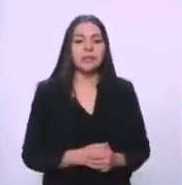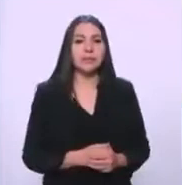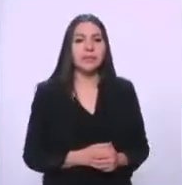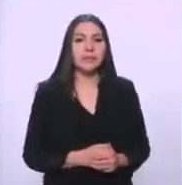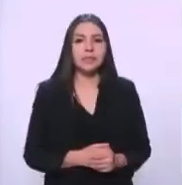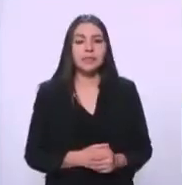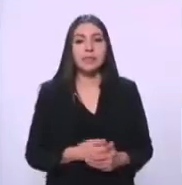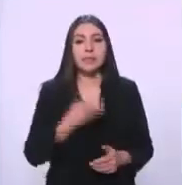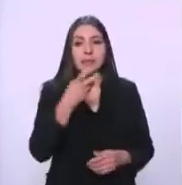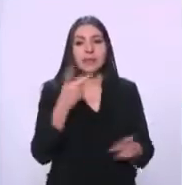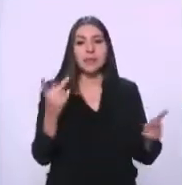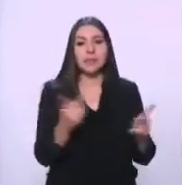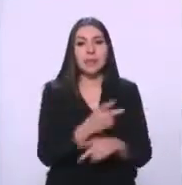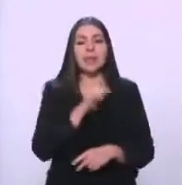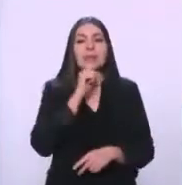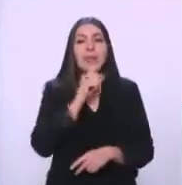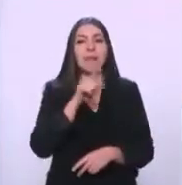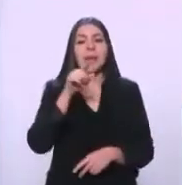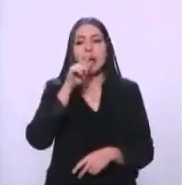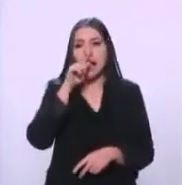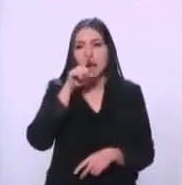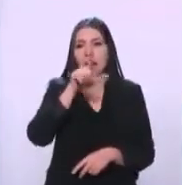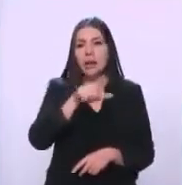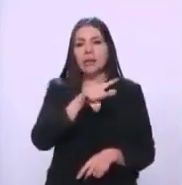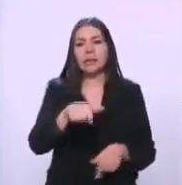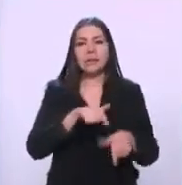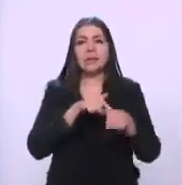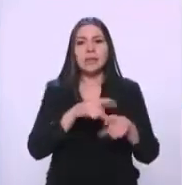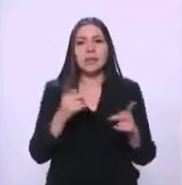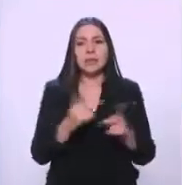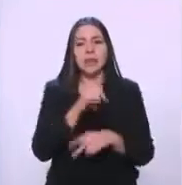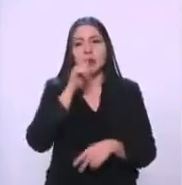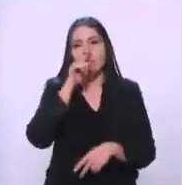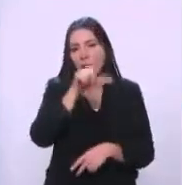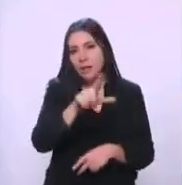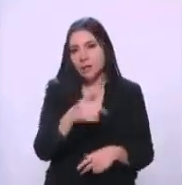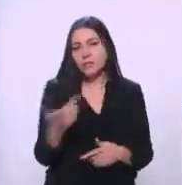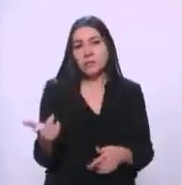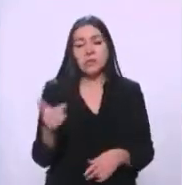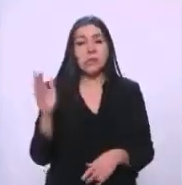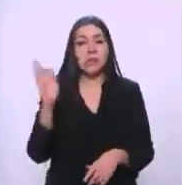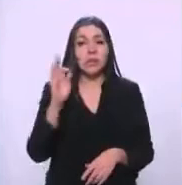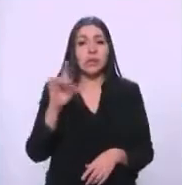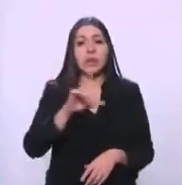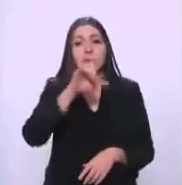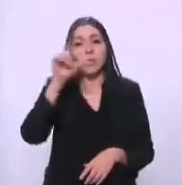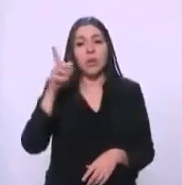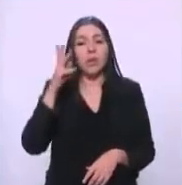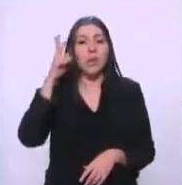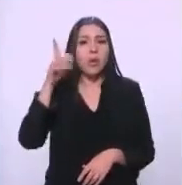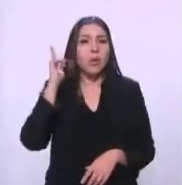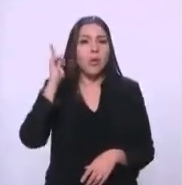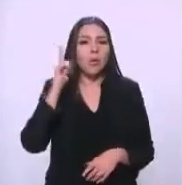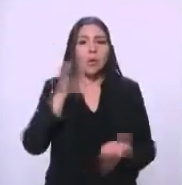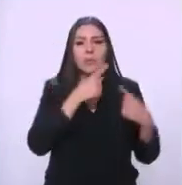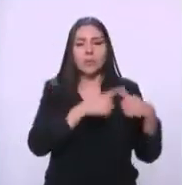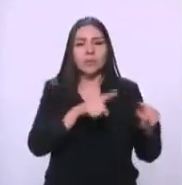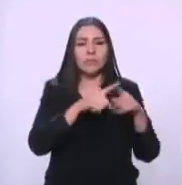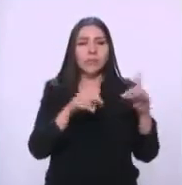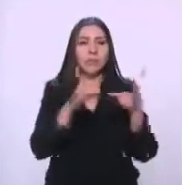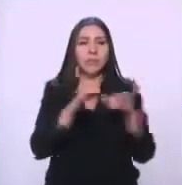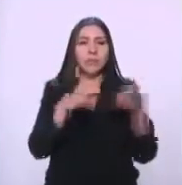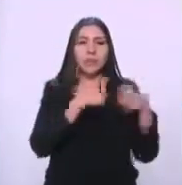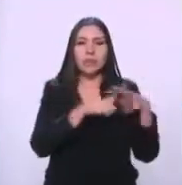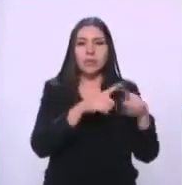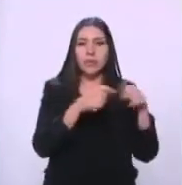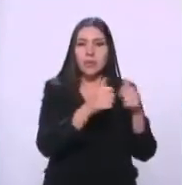que pasó en Jalisco, que sigue sucediendo en Jalisco, y además tendríamos que estar hablando, espero en algún punto hablar de toda la serie de organizaciones